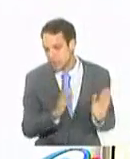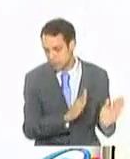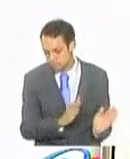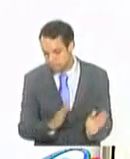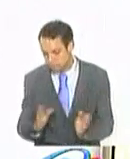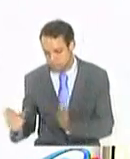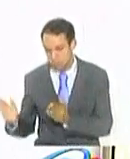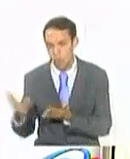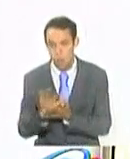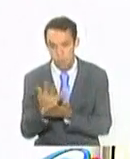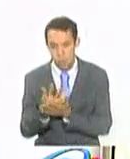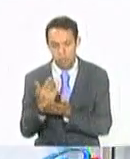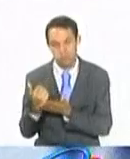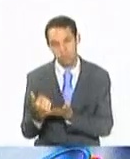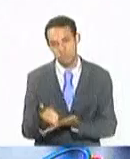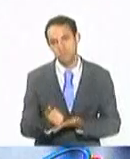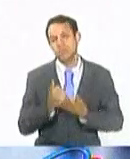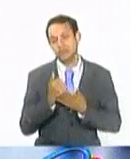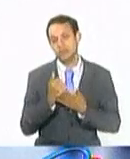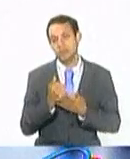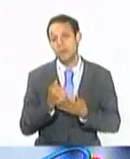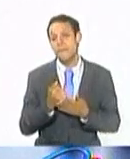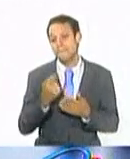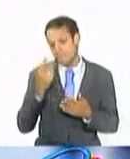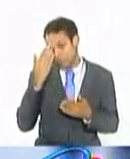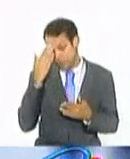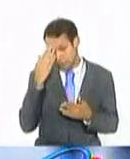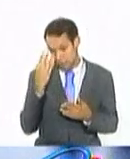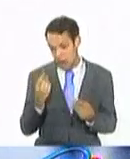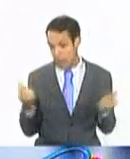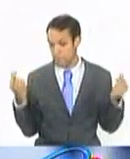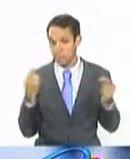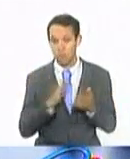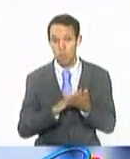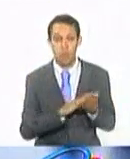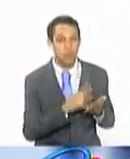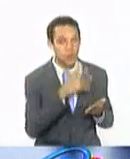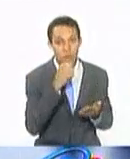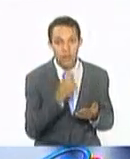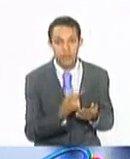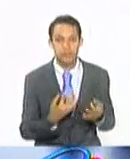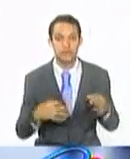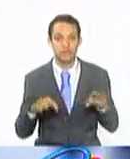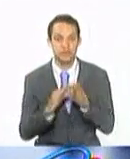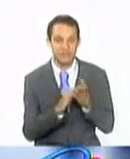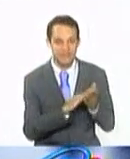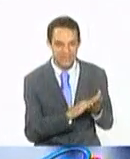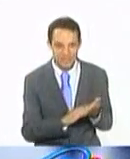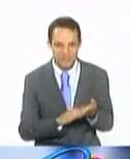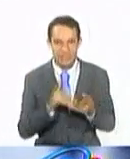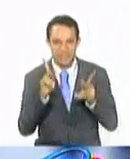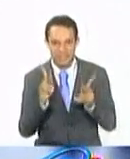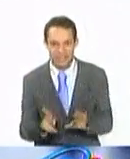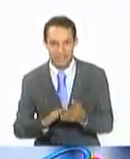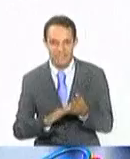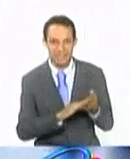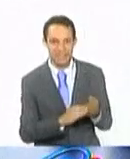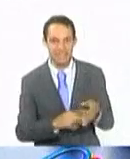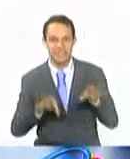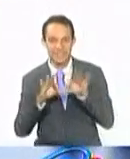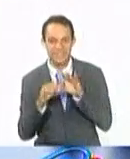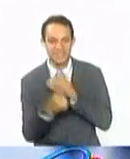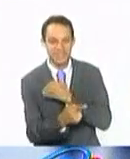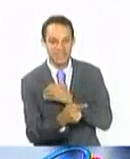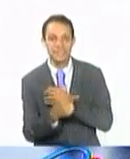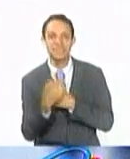para para el cáncer sé que no me lo voy a curar con eso y que necesito la cirugía y el tratamiento que me hagan pero yo